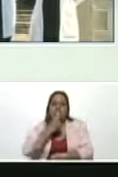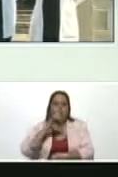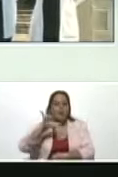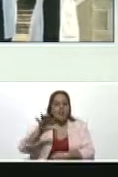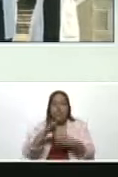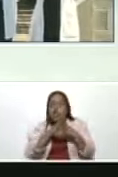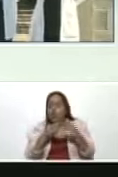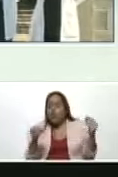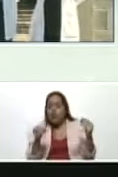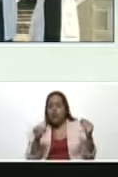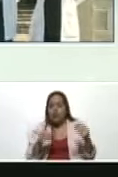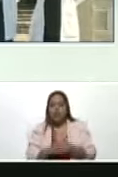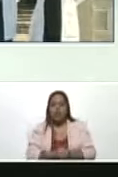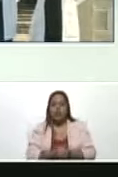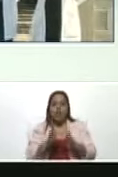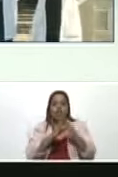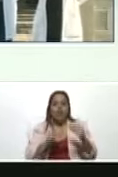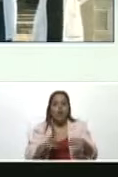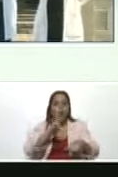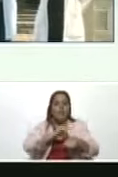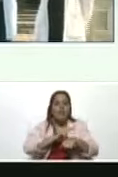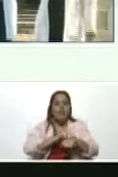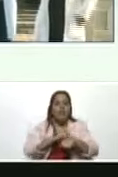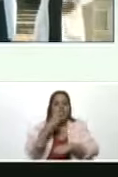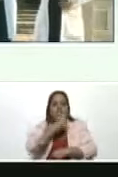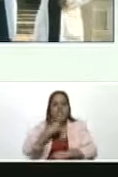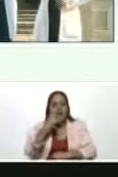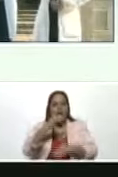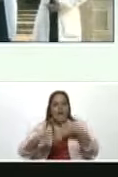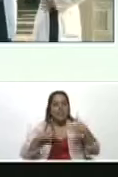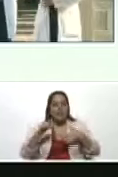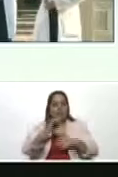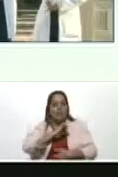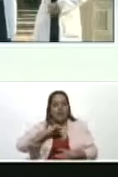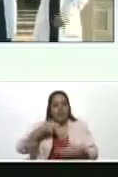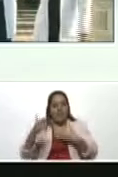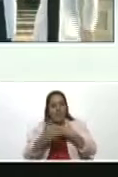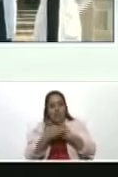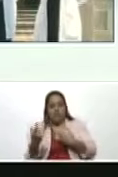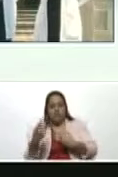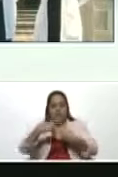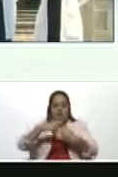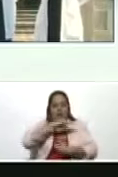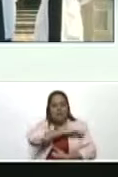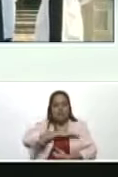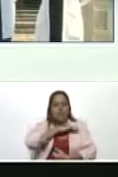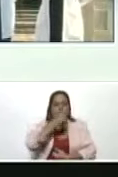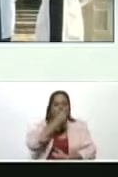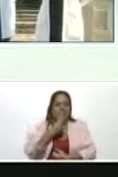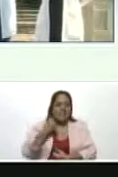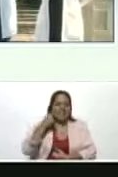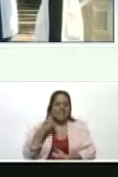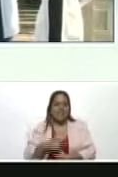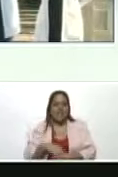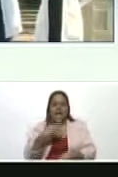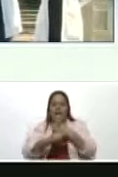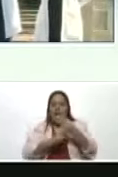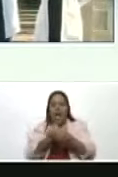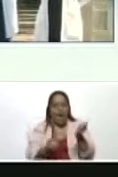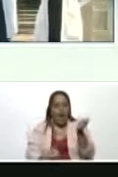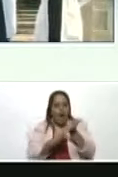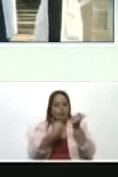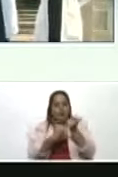todas, a todos los odontólogos que tienen actividad privada, que se sumen a la Misión Sonrisa, que hagan su